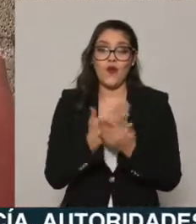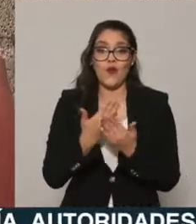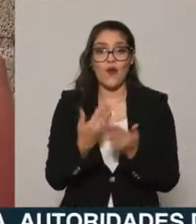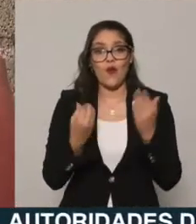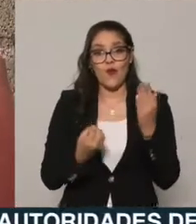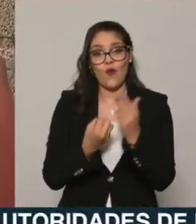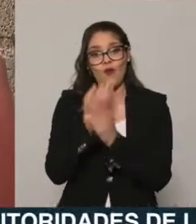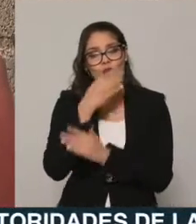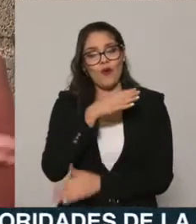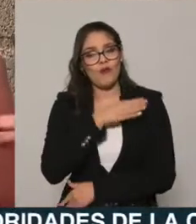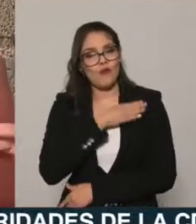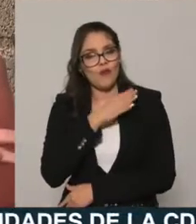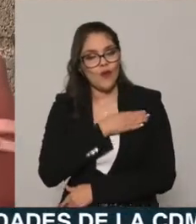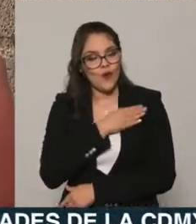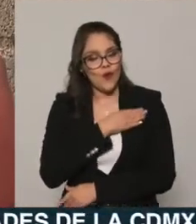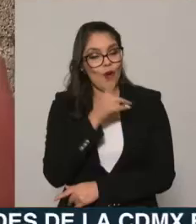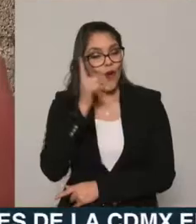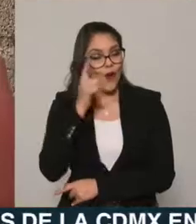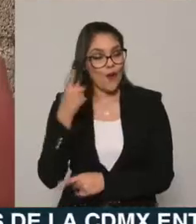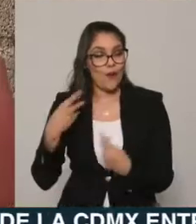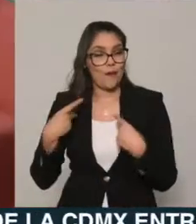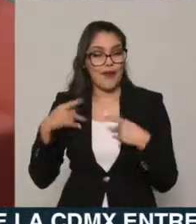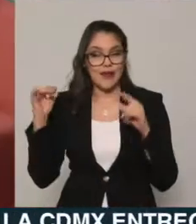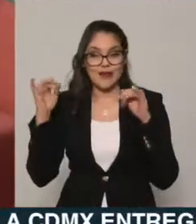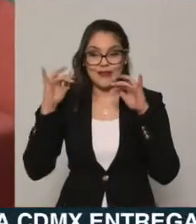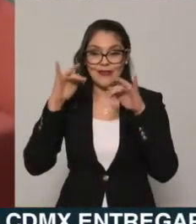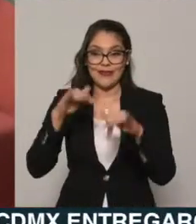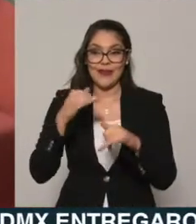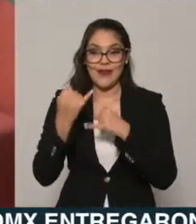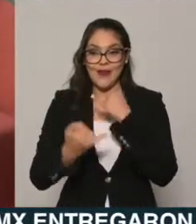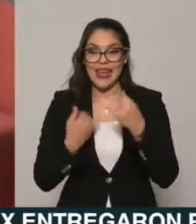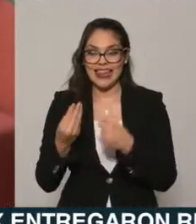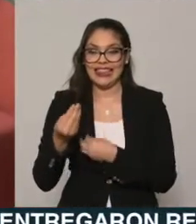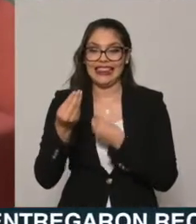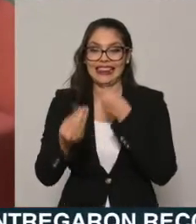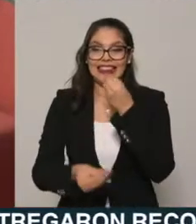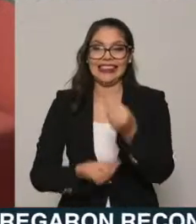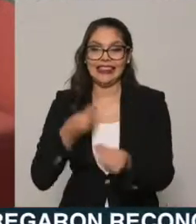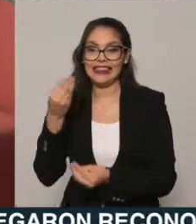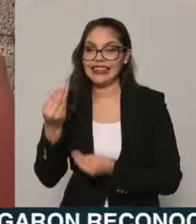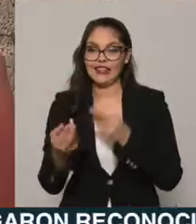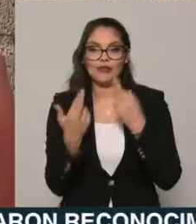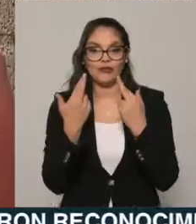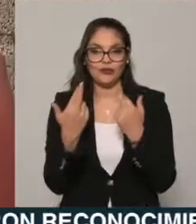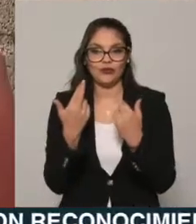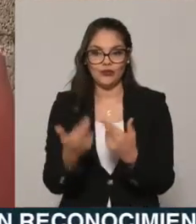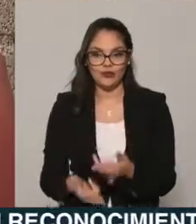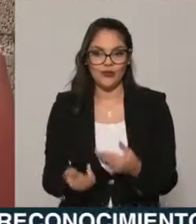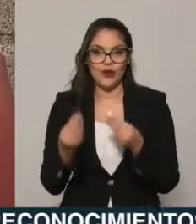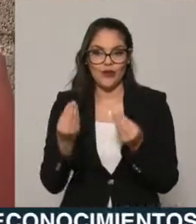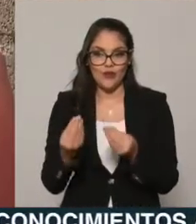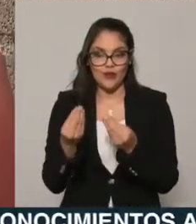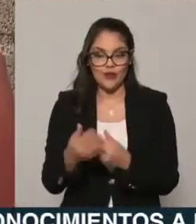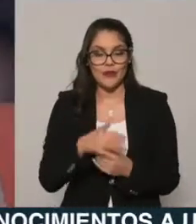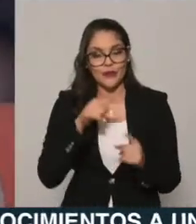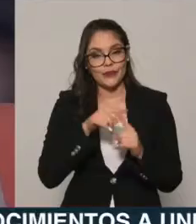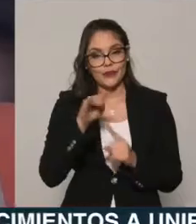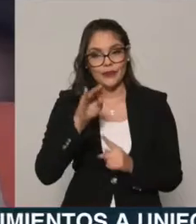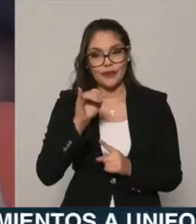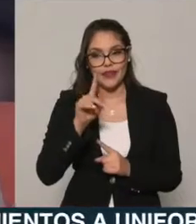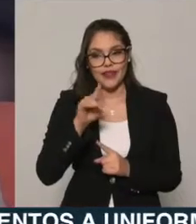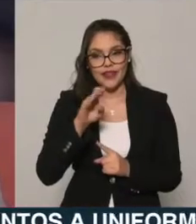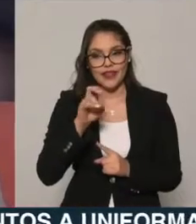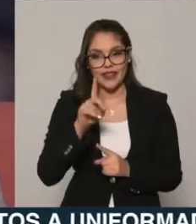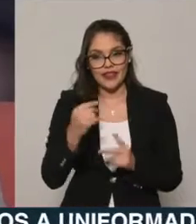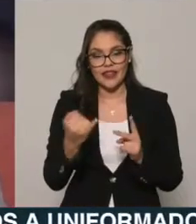una noble causa, que reciban muchos visitantes, como consecuencia muchos juguetes para niños que así lo necesiten. Mildred Kopka, actriz, y también